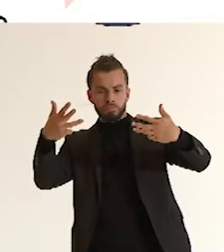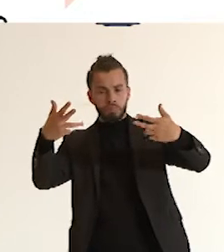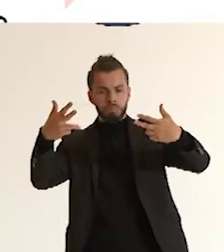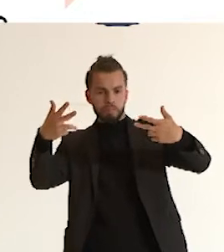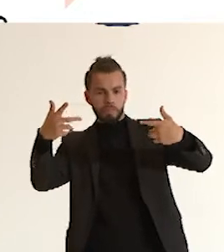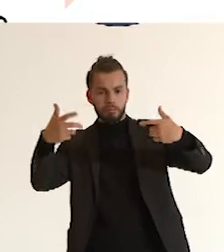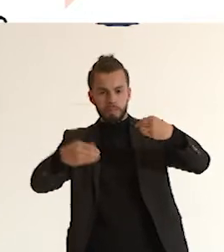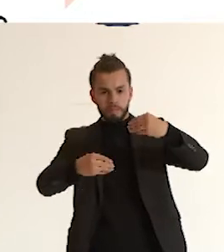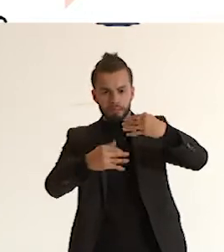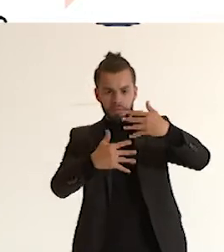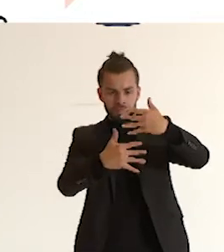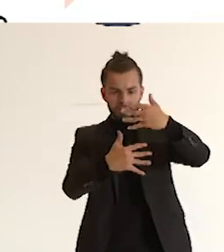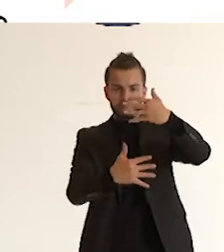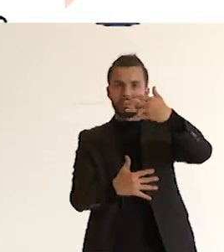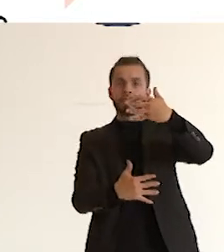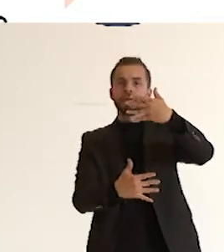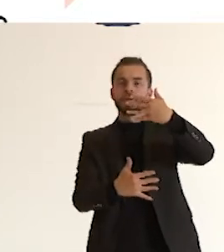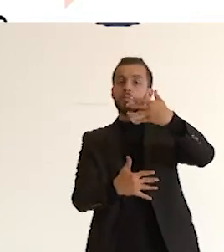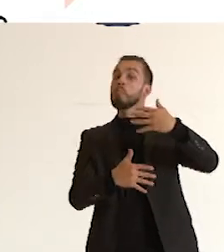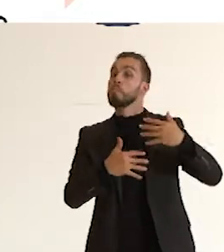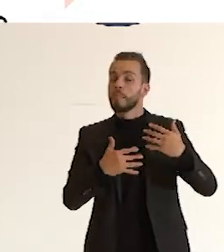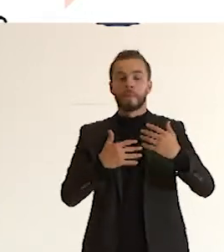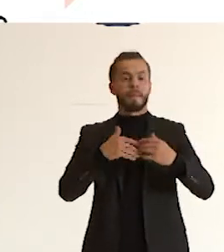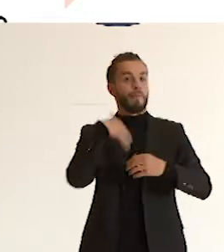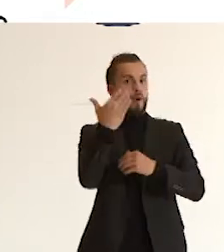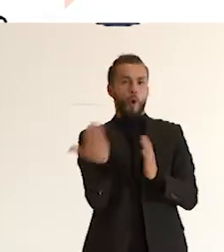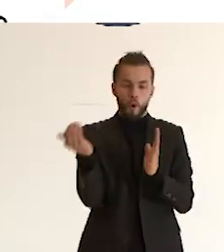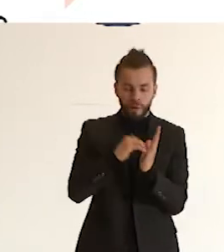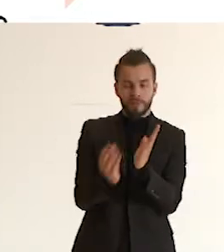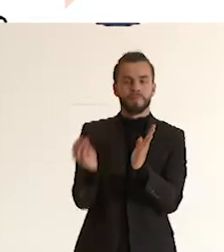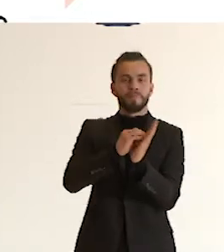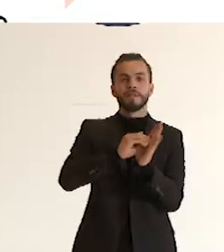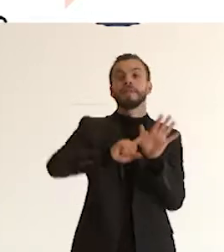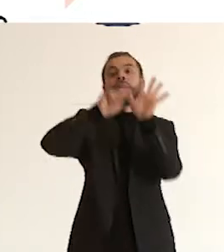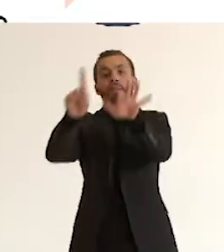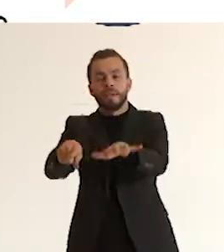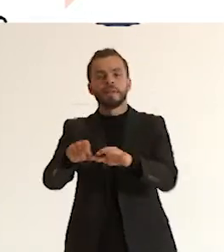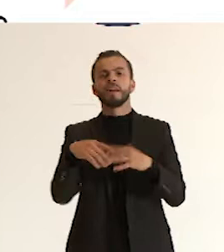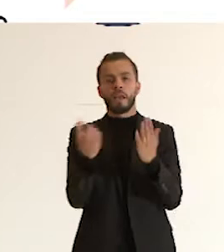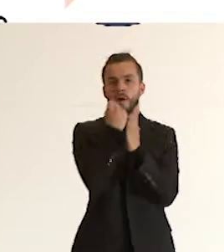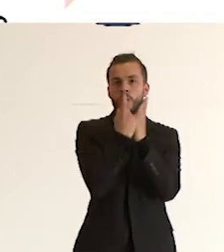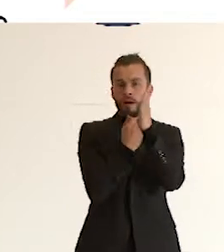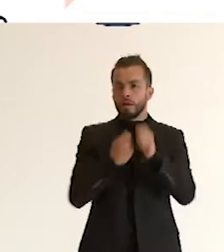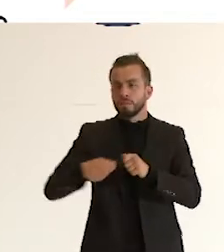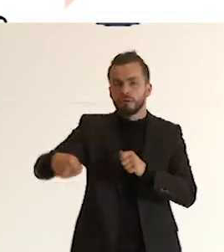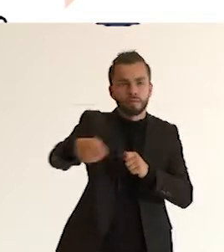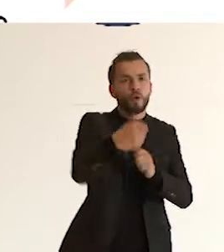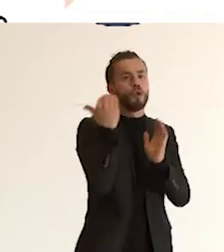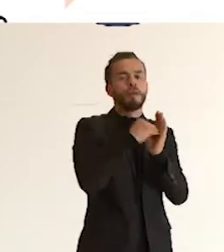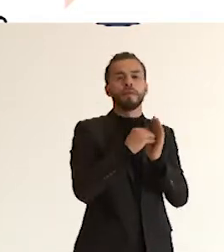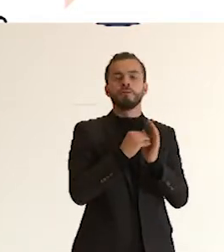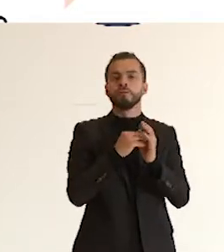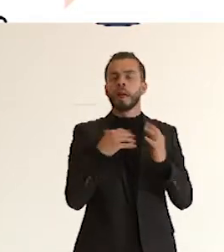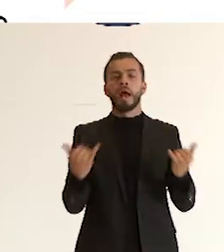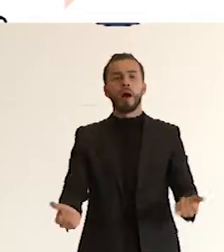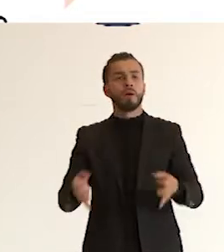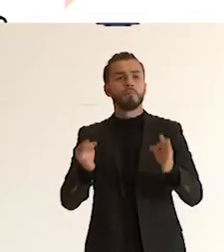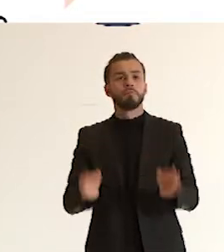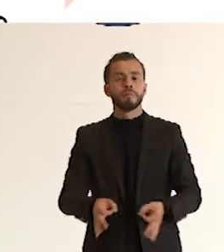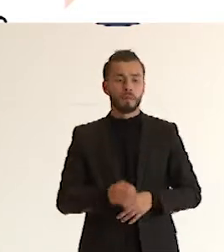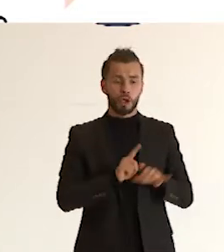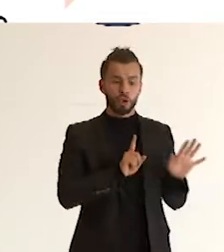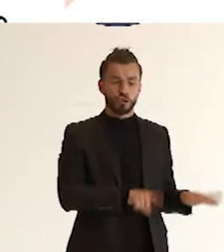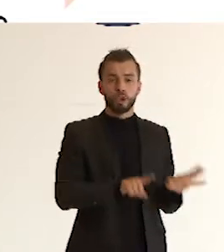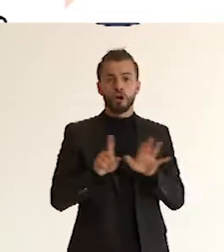lo devolvimos a los estudiantes otra vez en modo encuesta entonces en este momento lo que hacemos es todos los semestres enviar esta